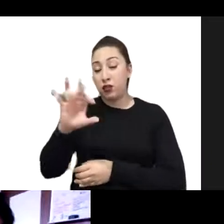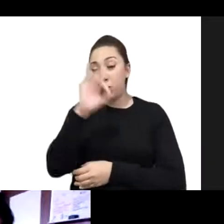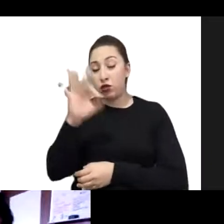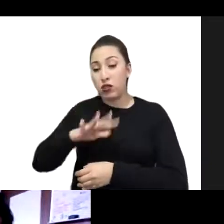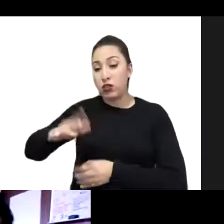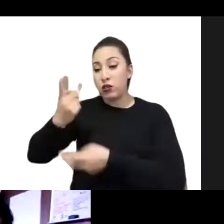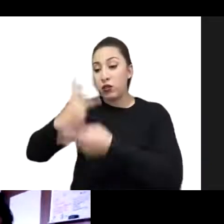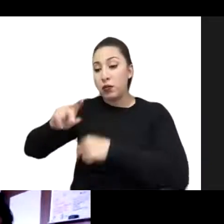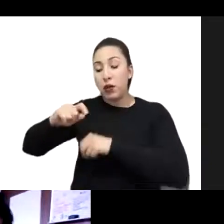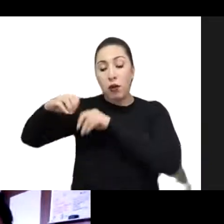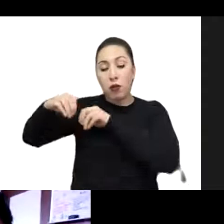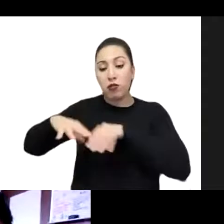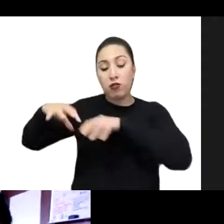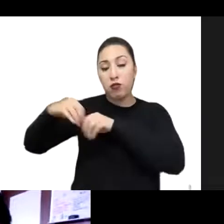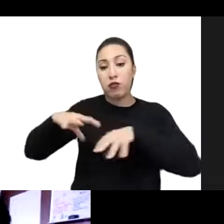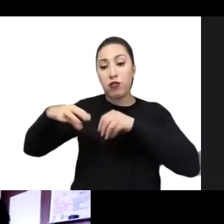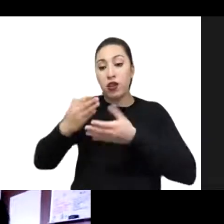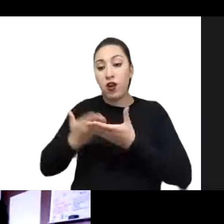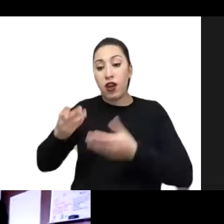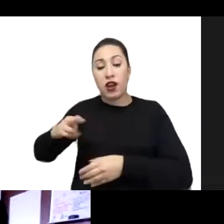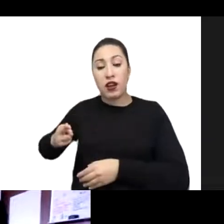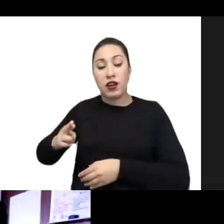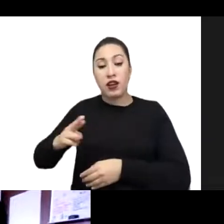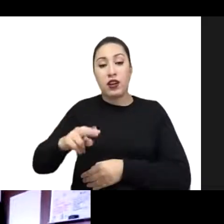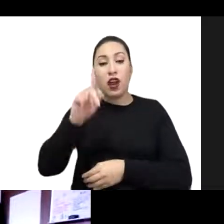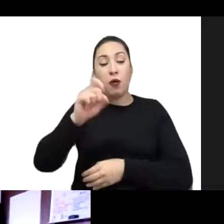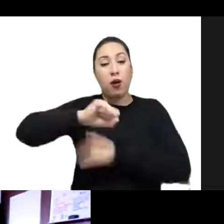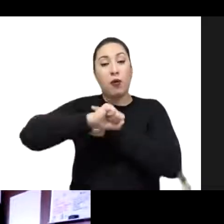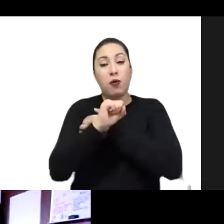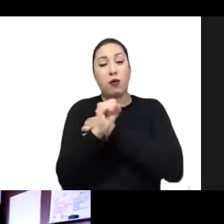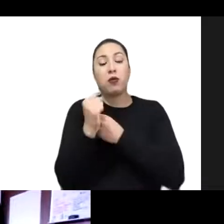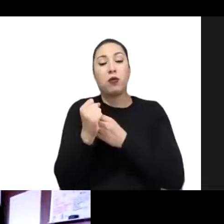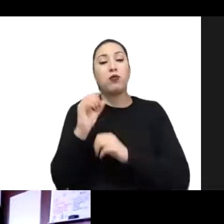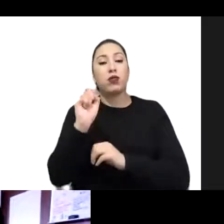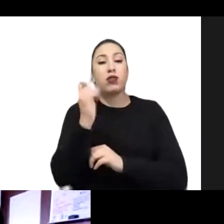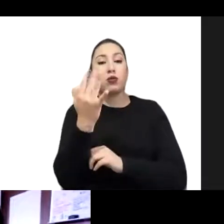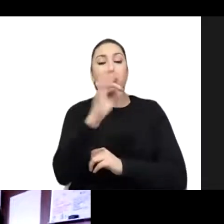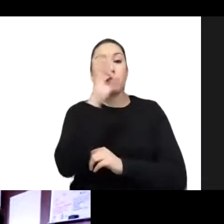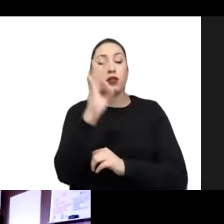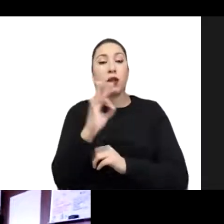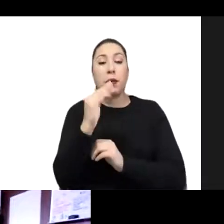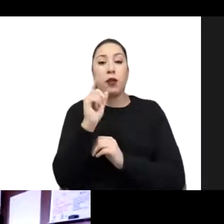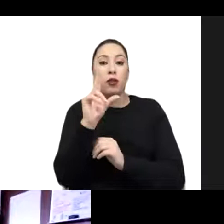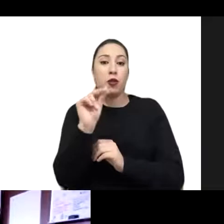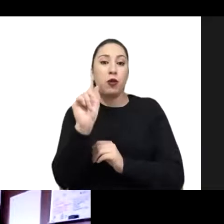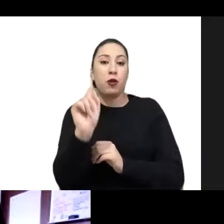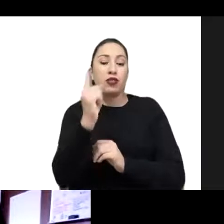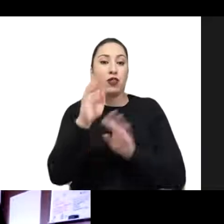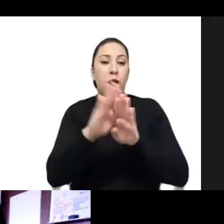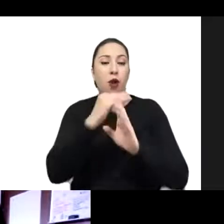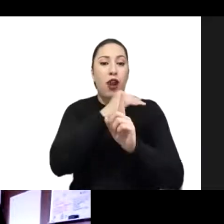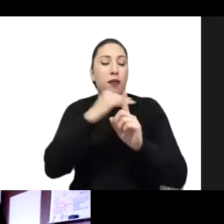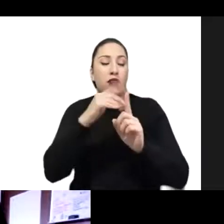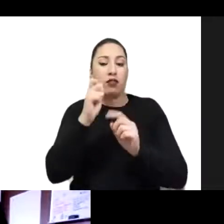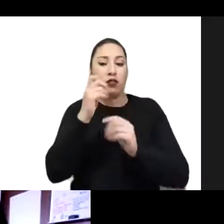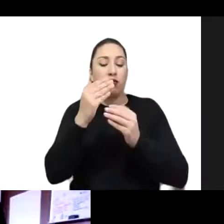de ahí y las presas tienen un nivel de almacenamiento del 54%. Es decir, no es un modelo conceptual, sino